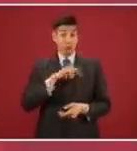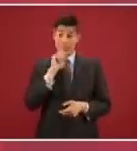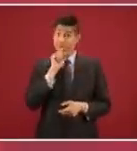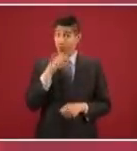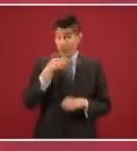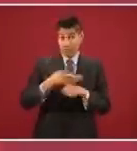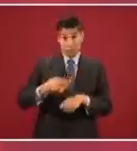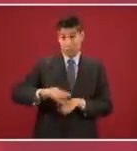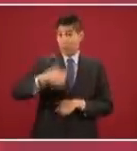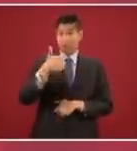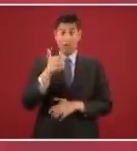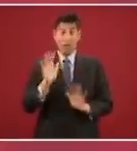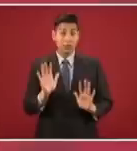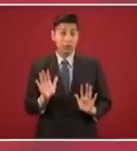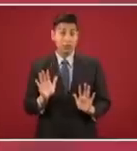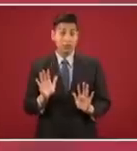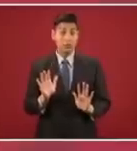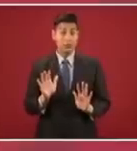inédito.